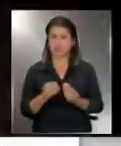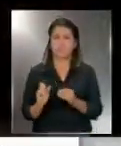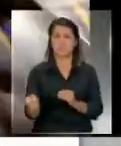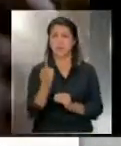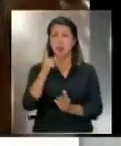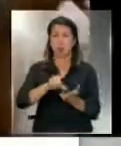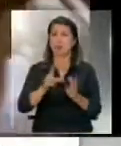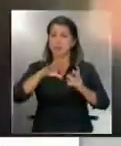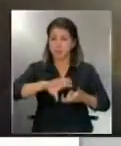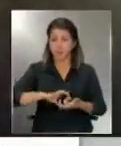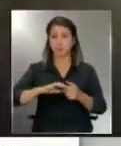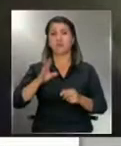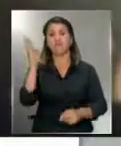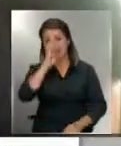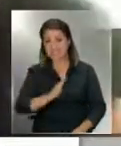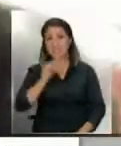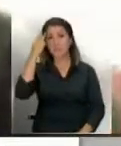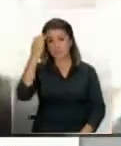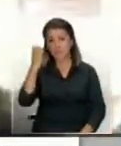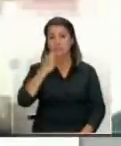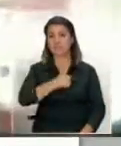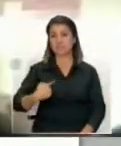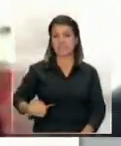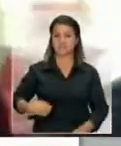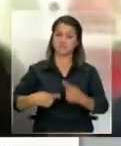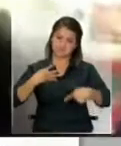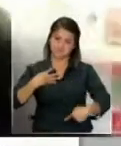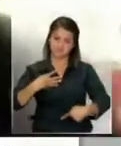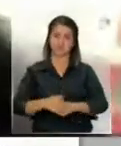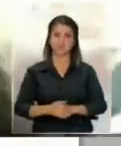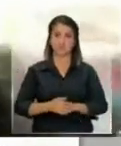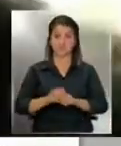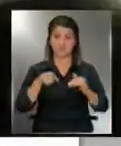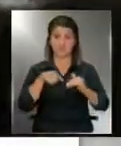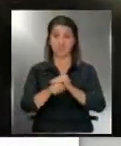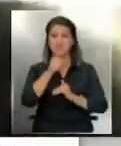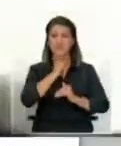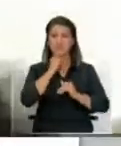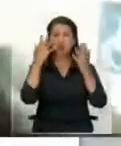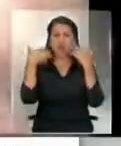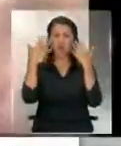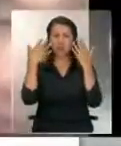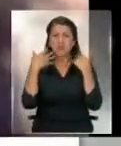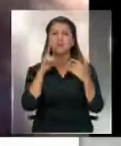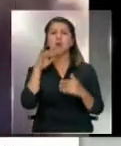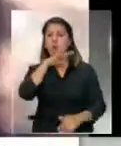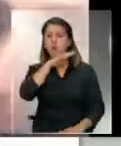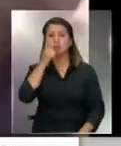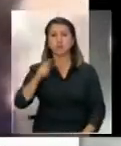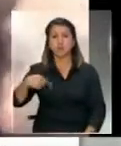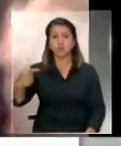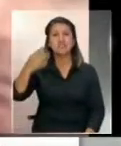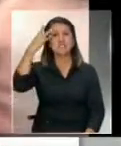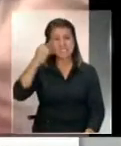junto al de Brasil, México y China, entre otros. Aquí adentro falta el aire y quienes lo usan a diario saben que